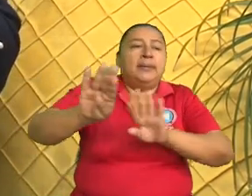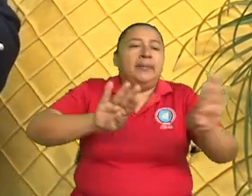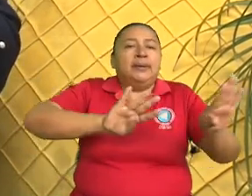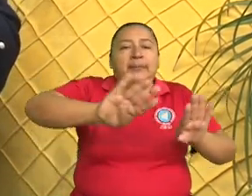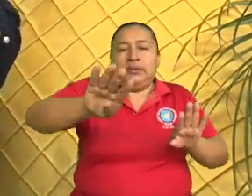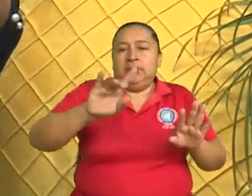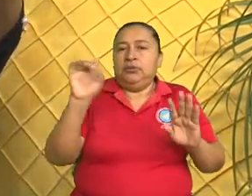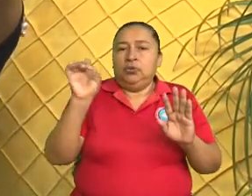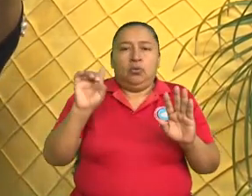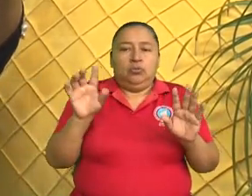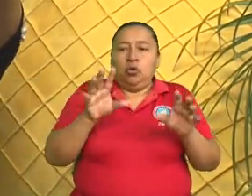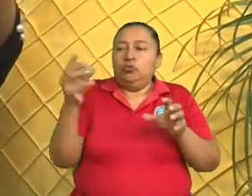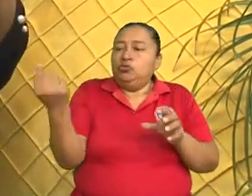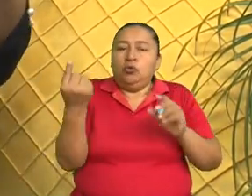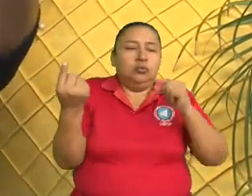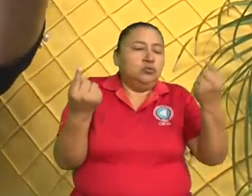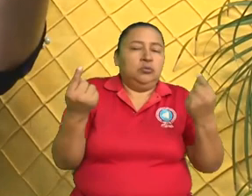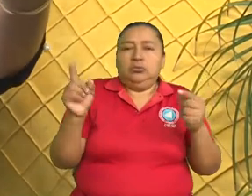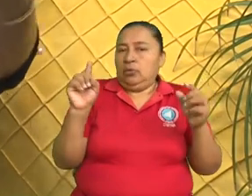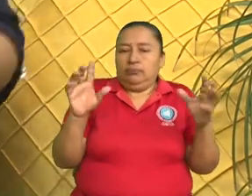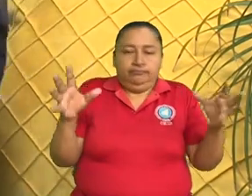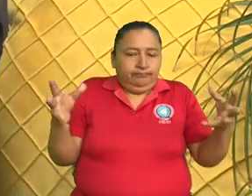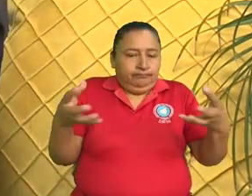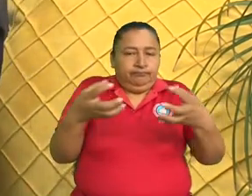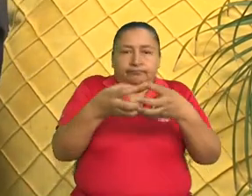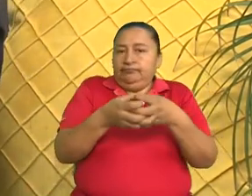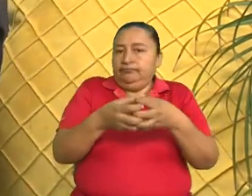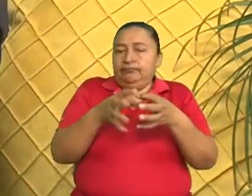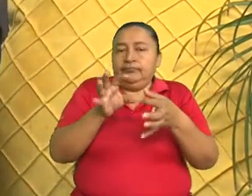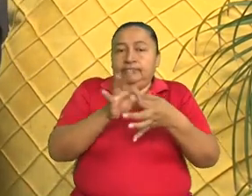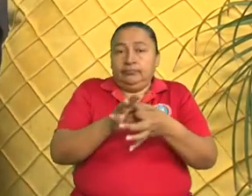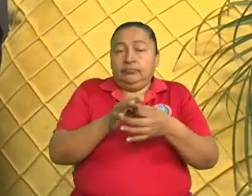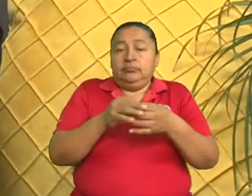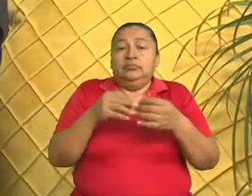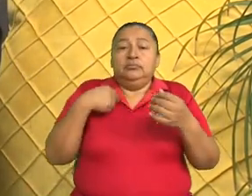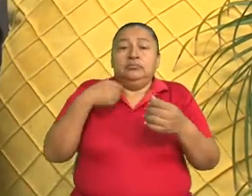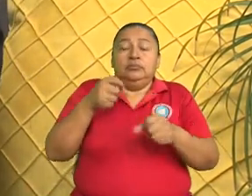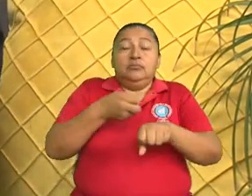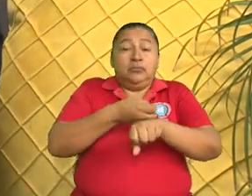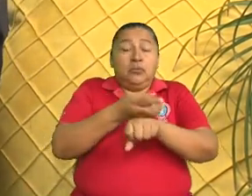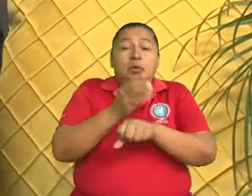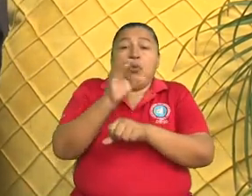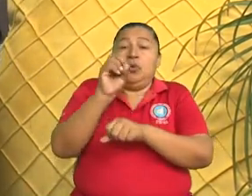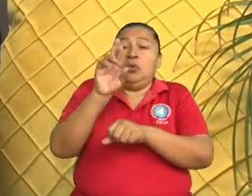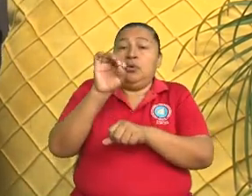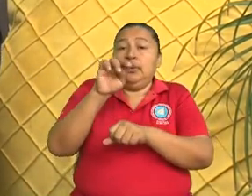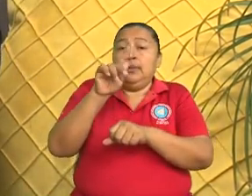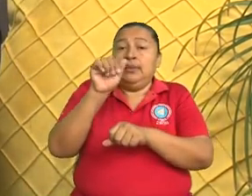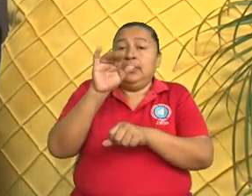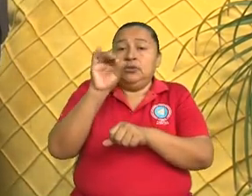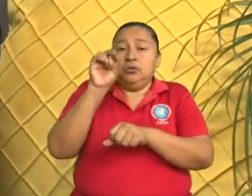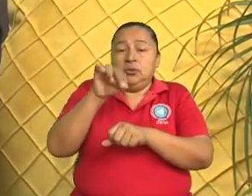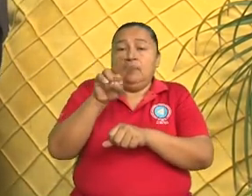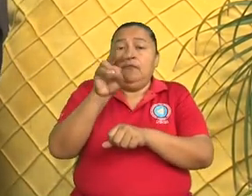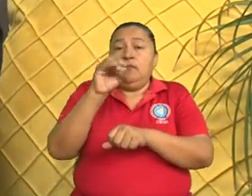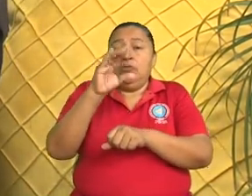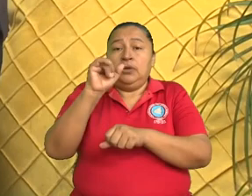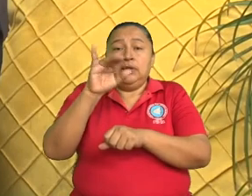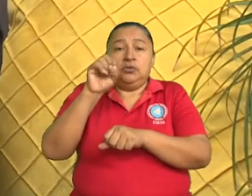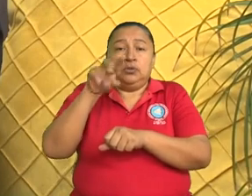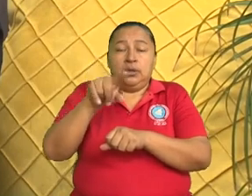algo aislado, claro. No, es integral. Esto del tema de la orientación vocacional es un tema programado, no